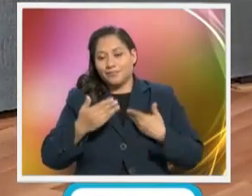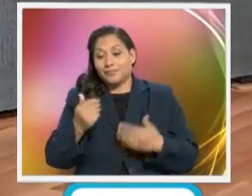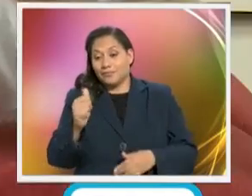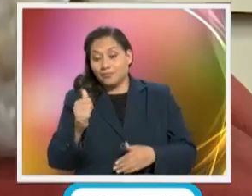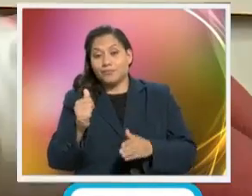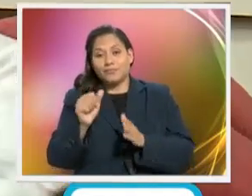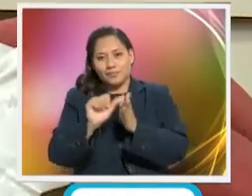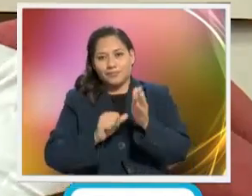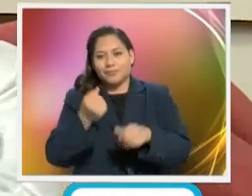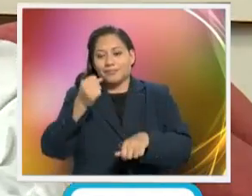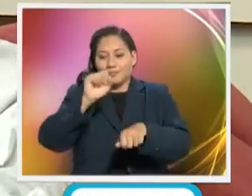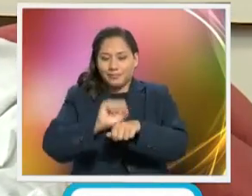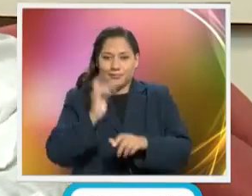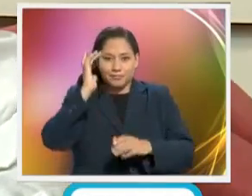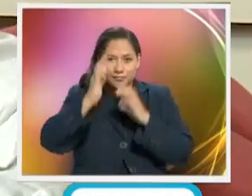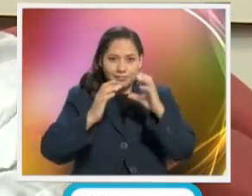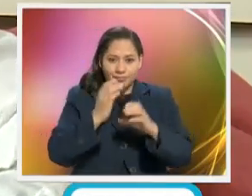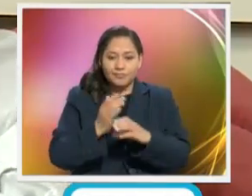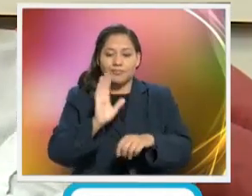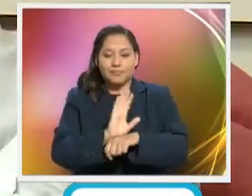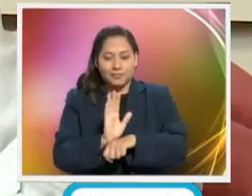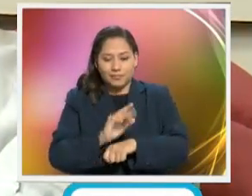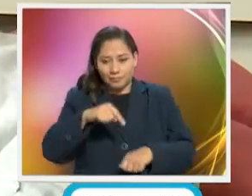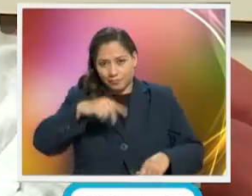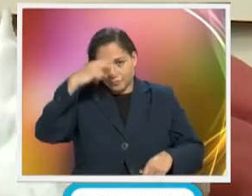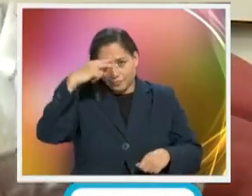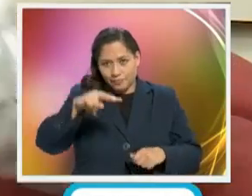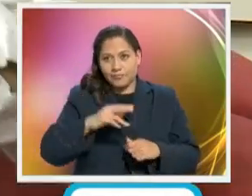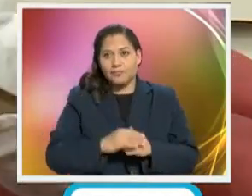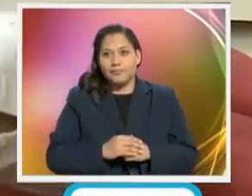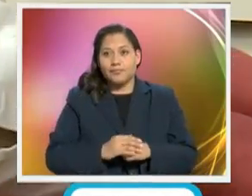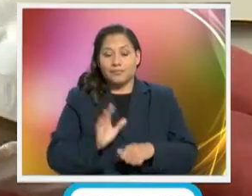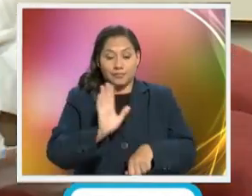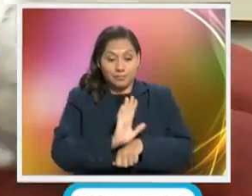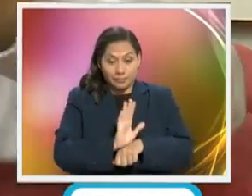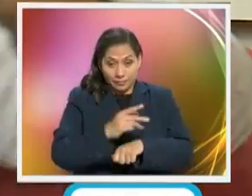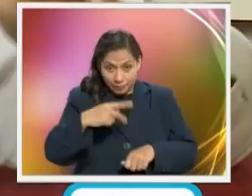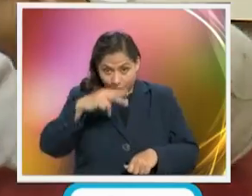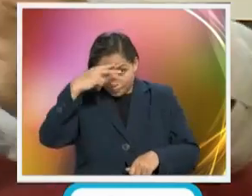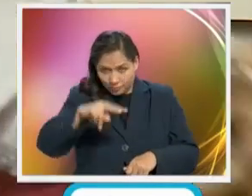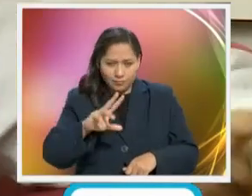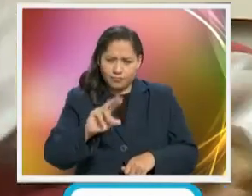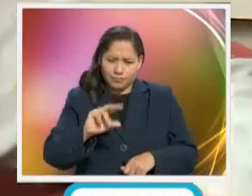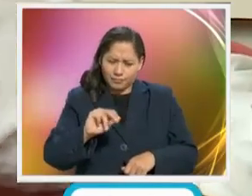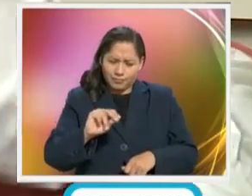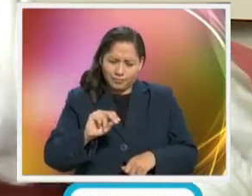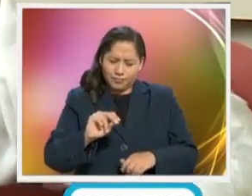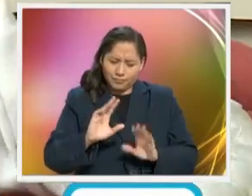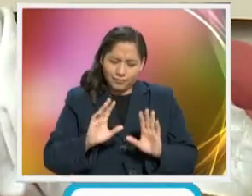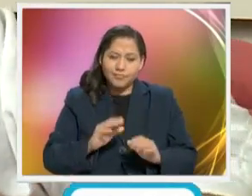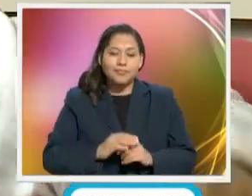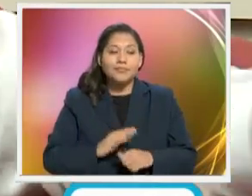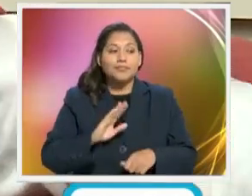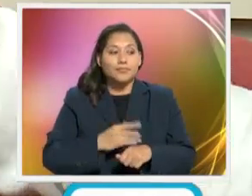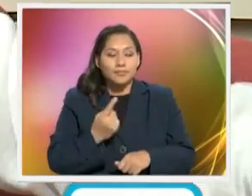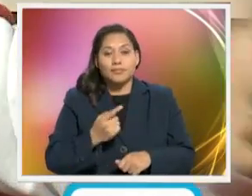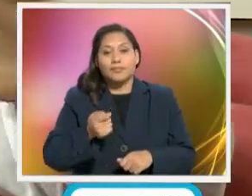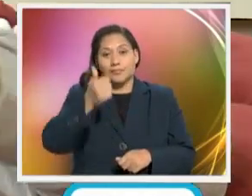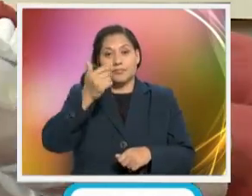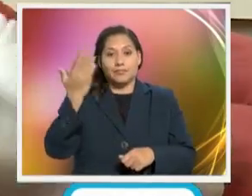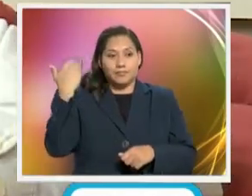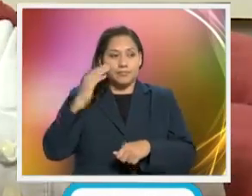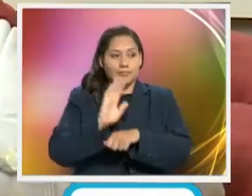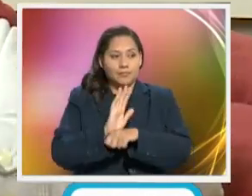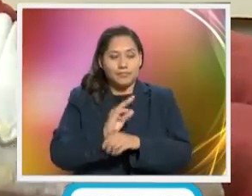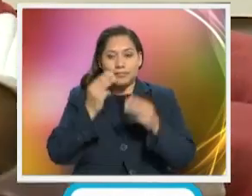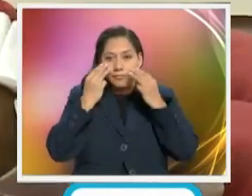la semana, digamos, de cumpleaños del cinito en México. No del cine mexicano, Claro. estrictamente hablando, porque en realidad las primeras películas que